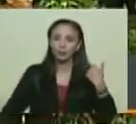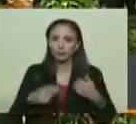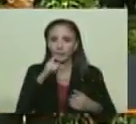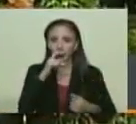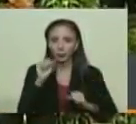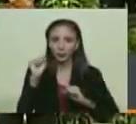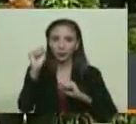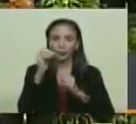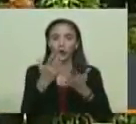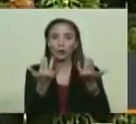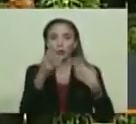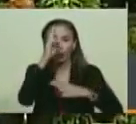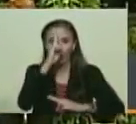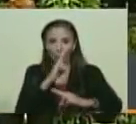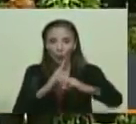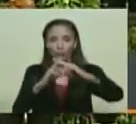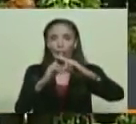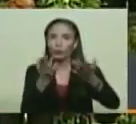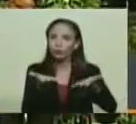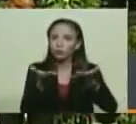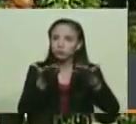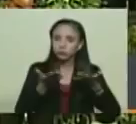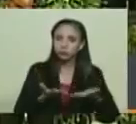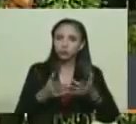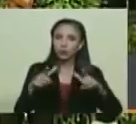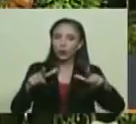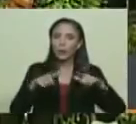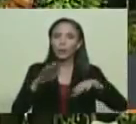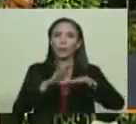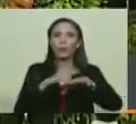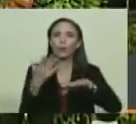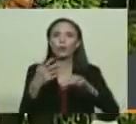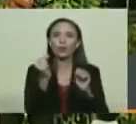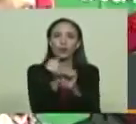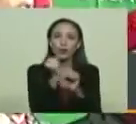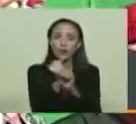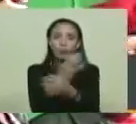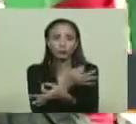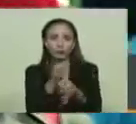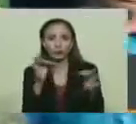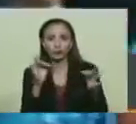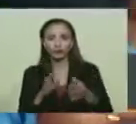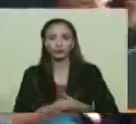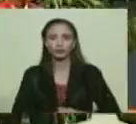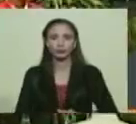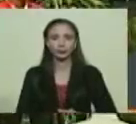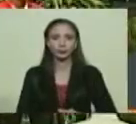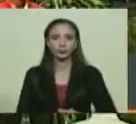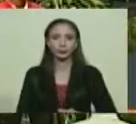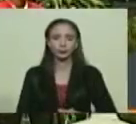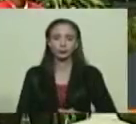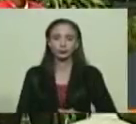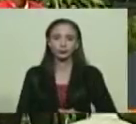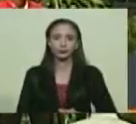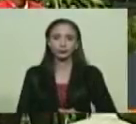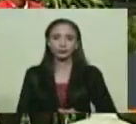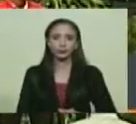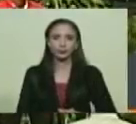el honor de recibir de su mano los reconocimientos por efectividad policial. Autorizado.